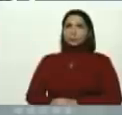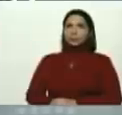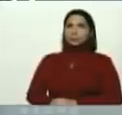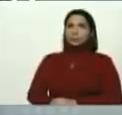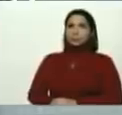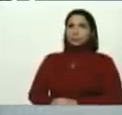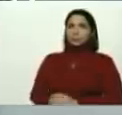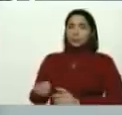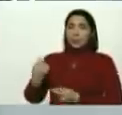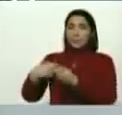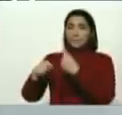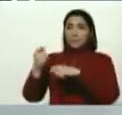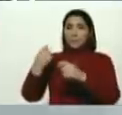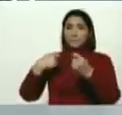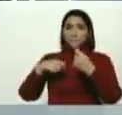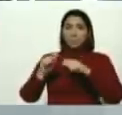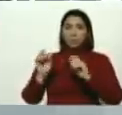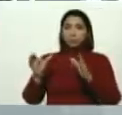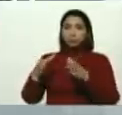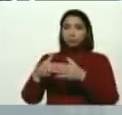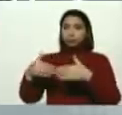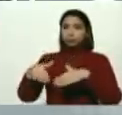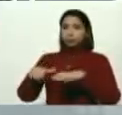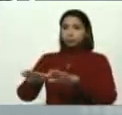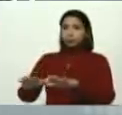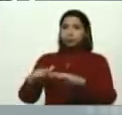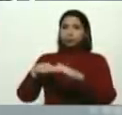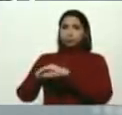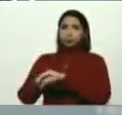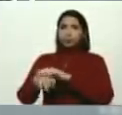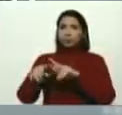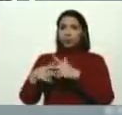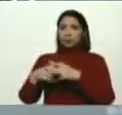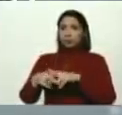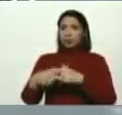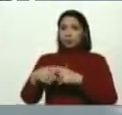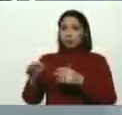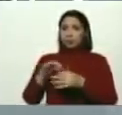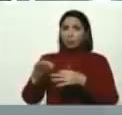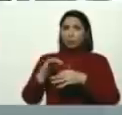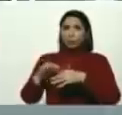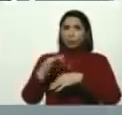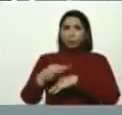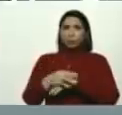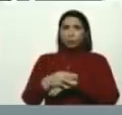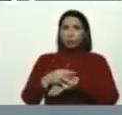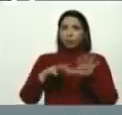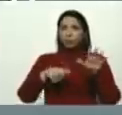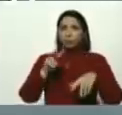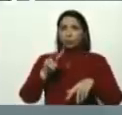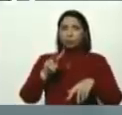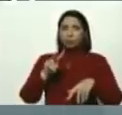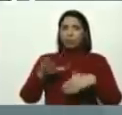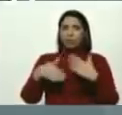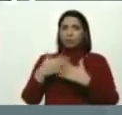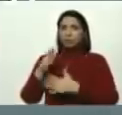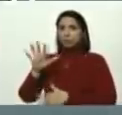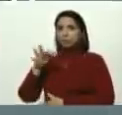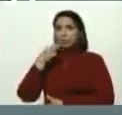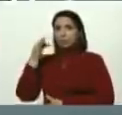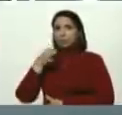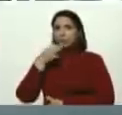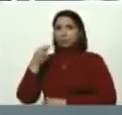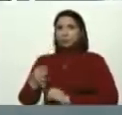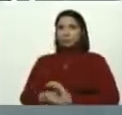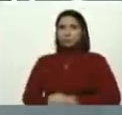Las comercializadoras del sector textil, calzado, talleres de costura, reparación y mercería, de 12 del mediodía a 5 de la tarde.